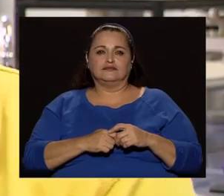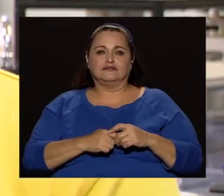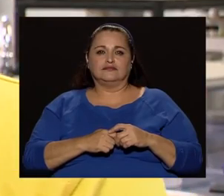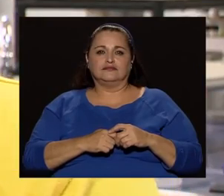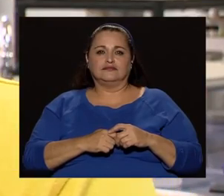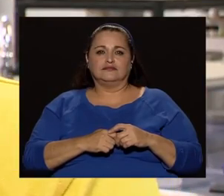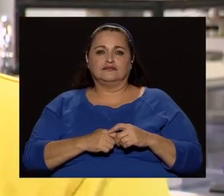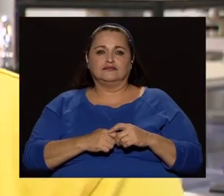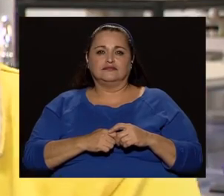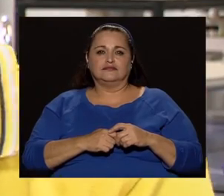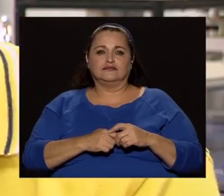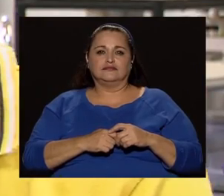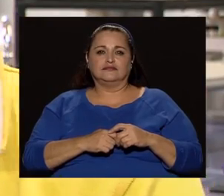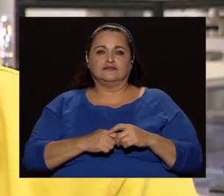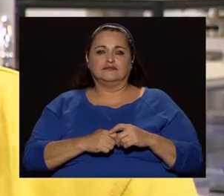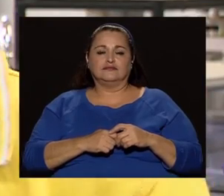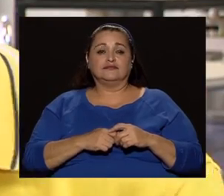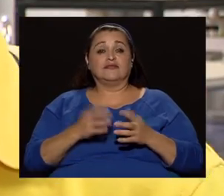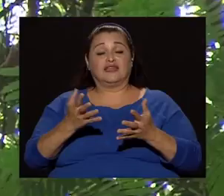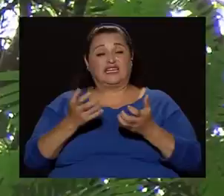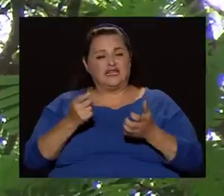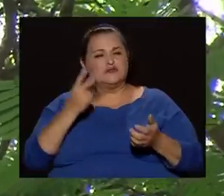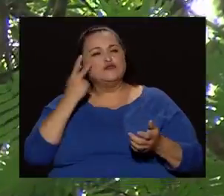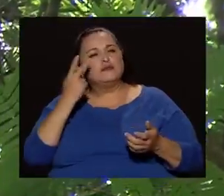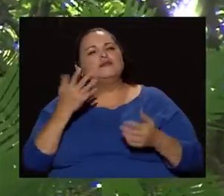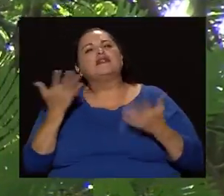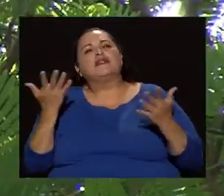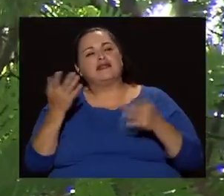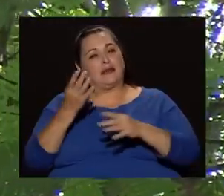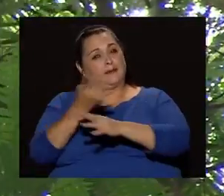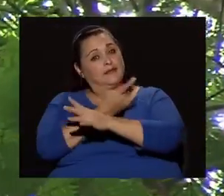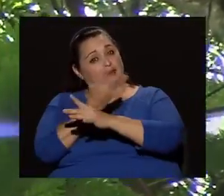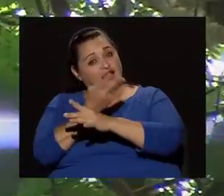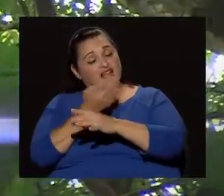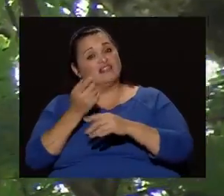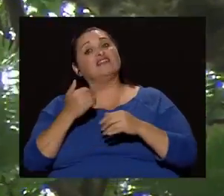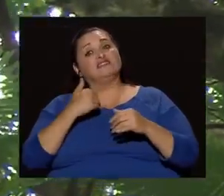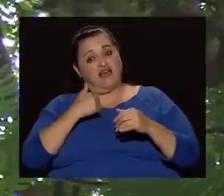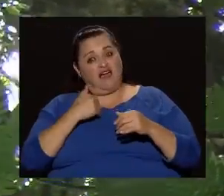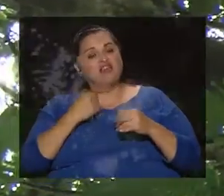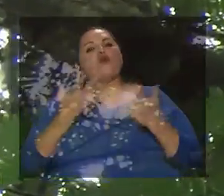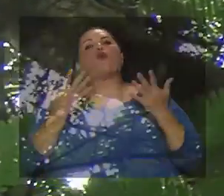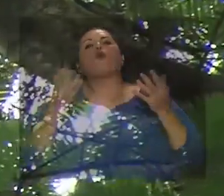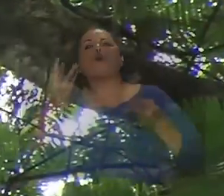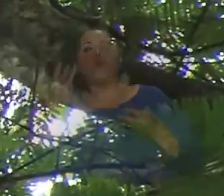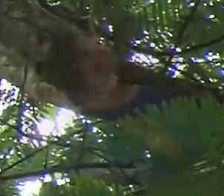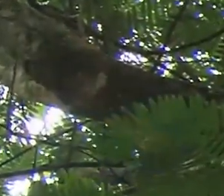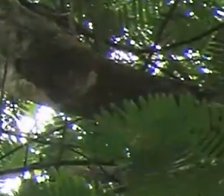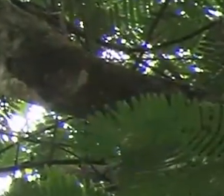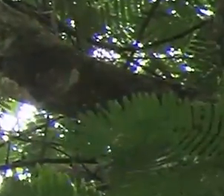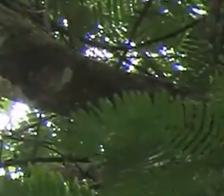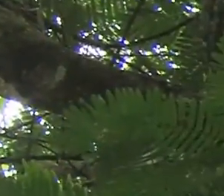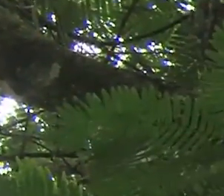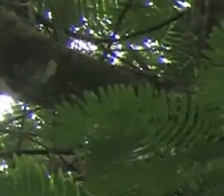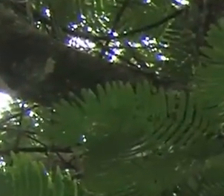de eso para poderlo hacer comercializar.